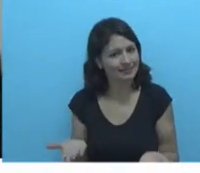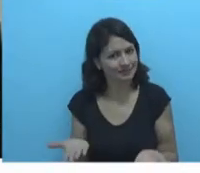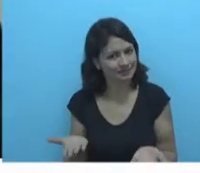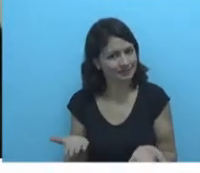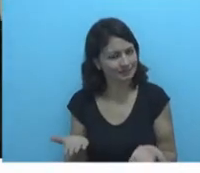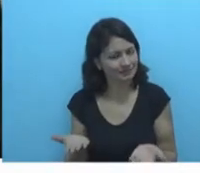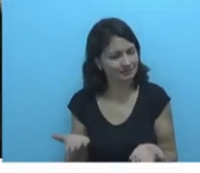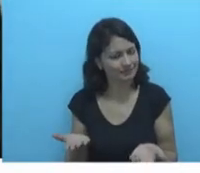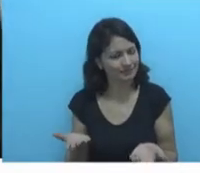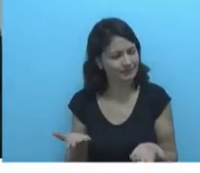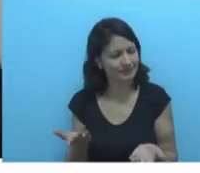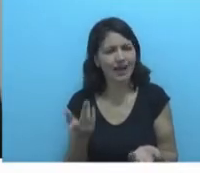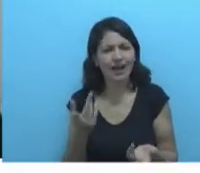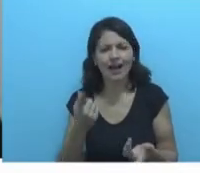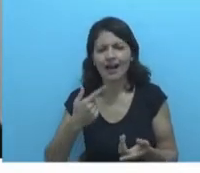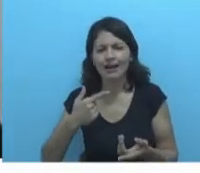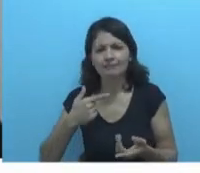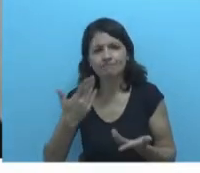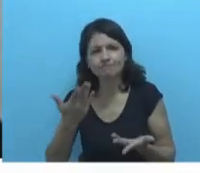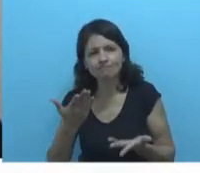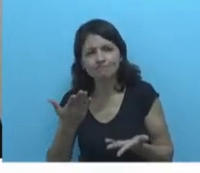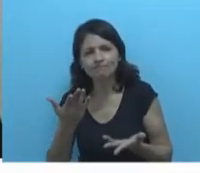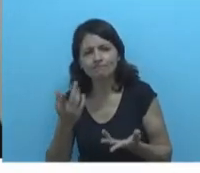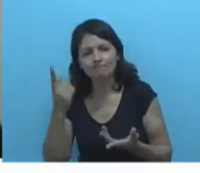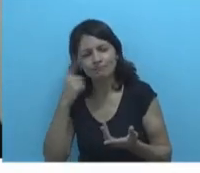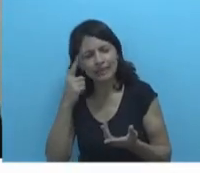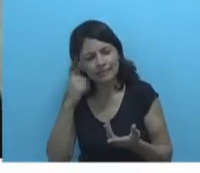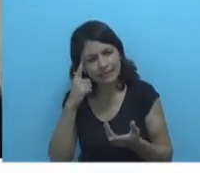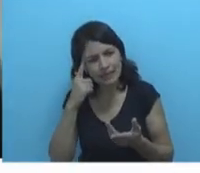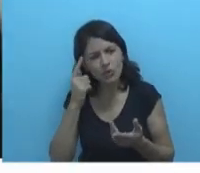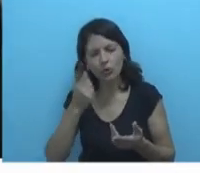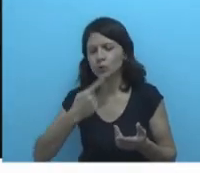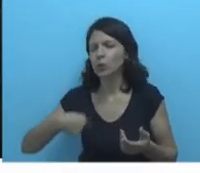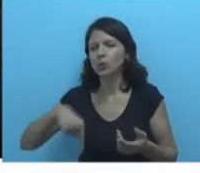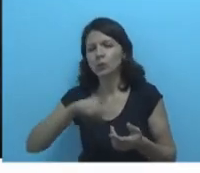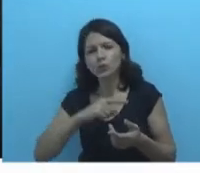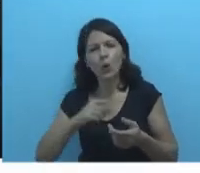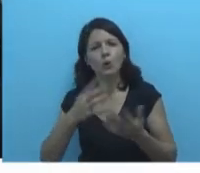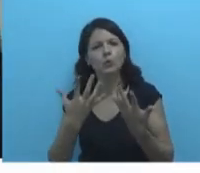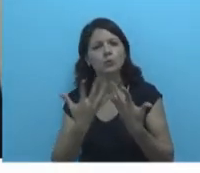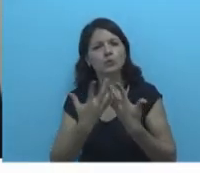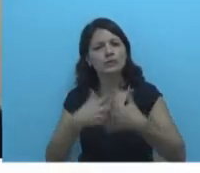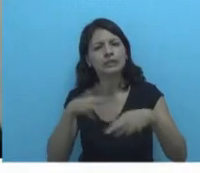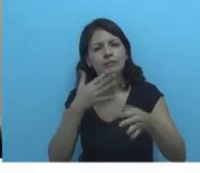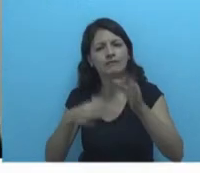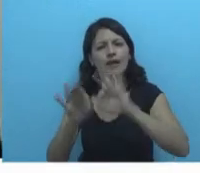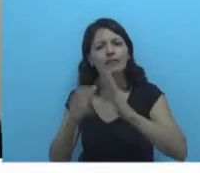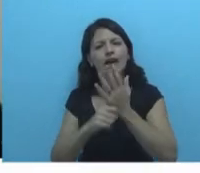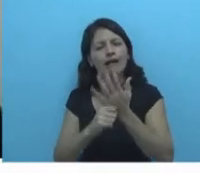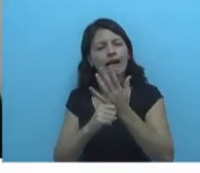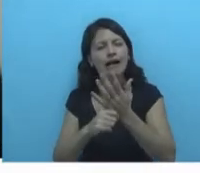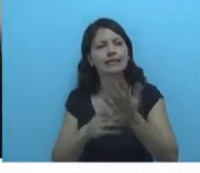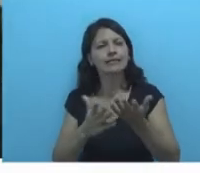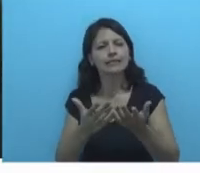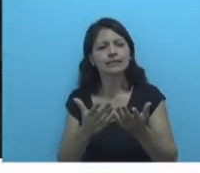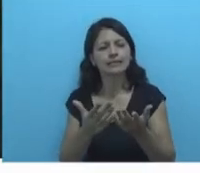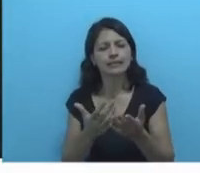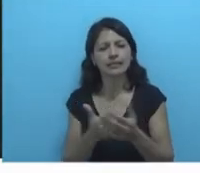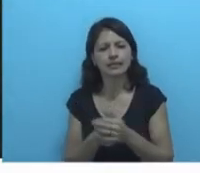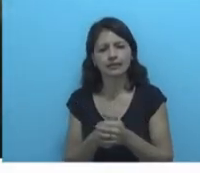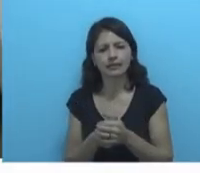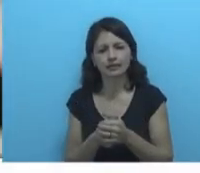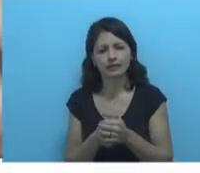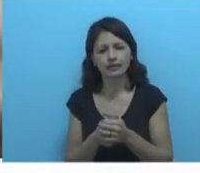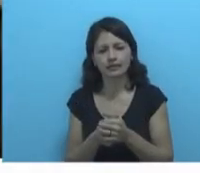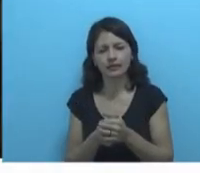analicemos qué está pasando con el sistema cárnico. Es cierto que nuestro stock ganadero es de 54